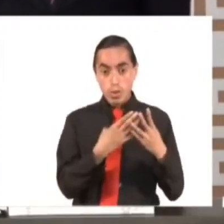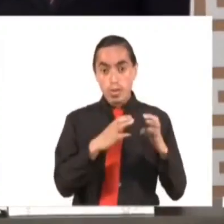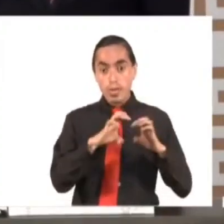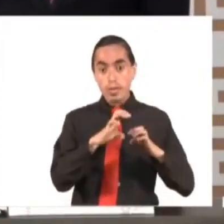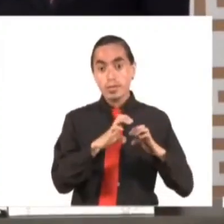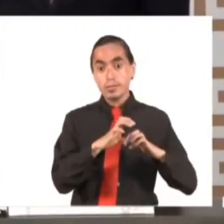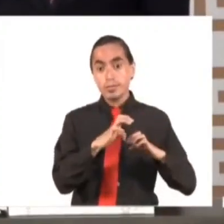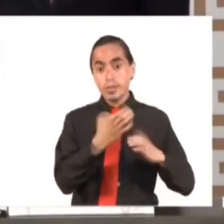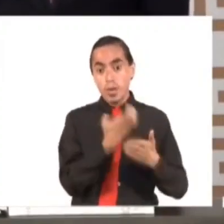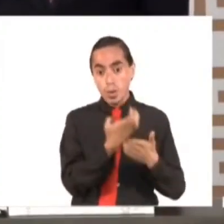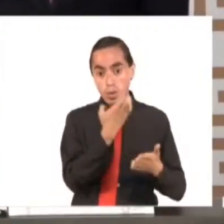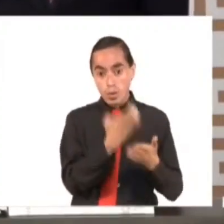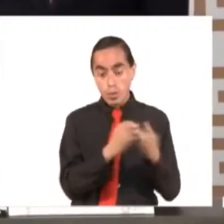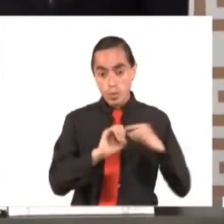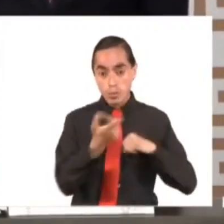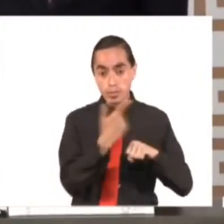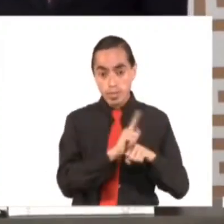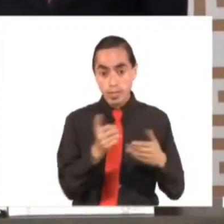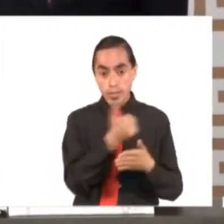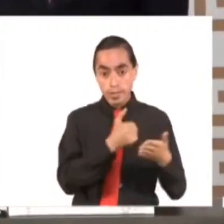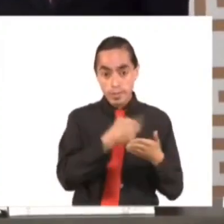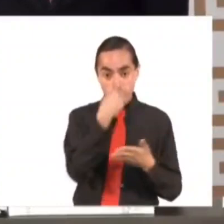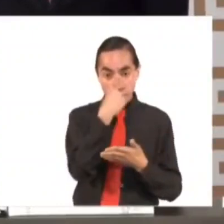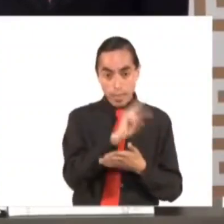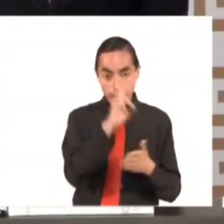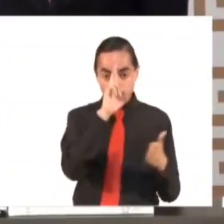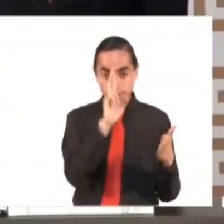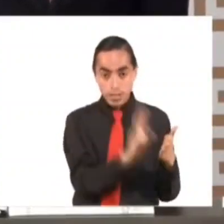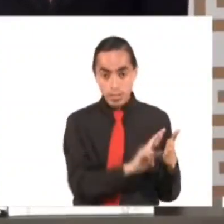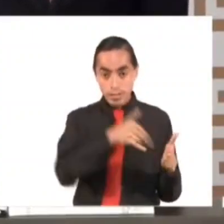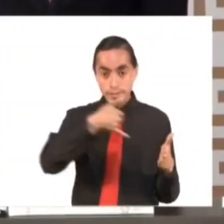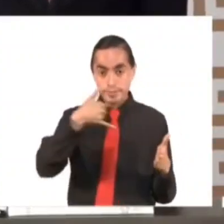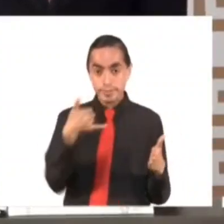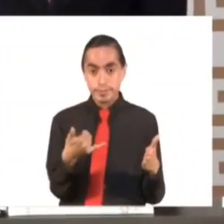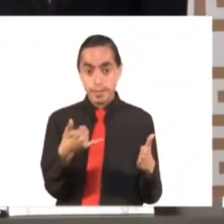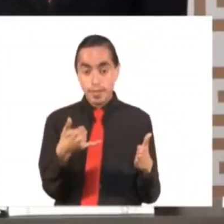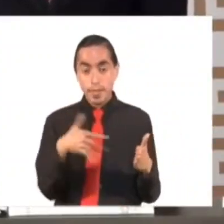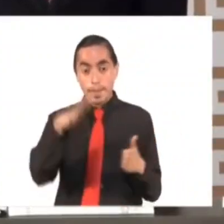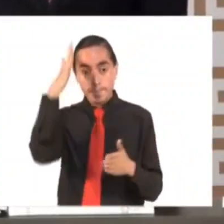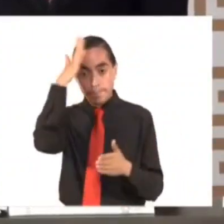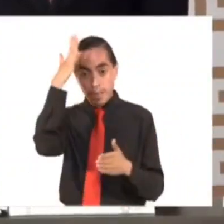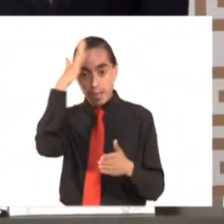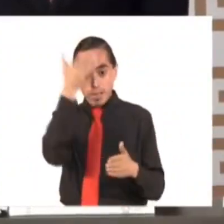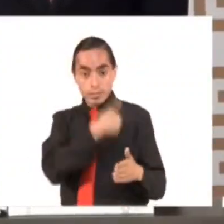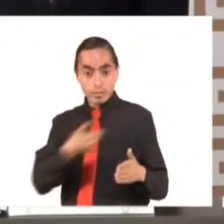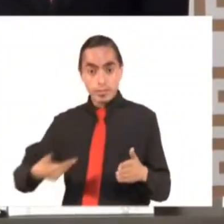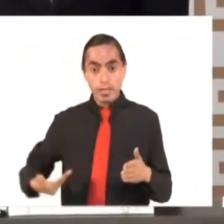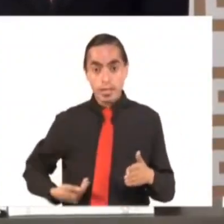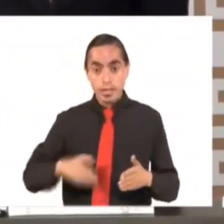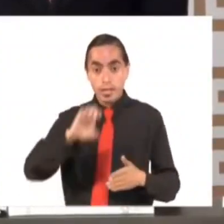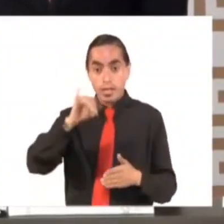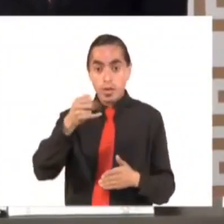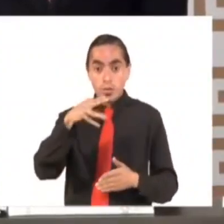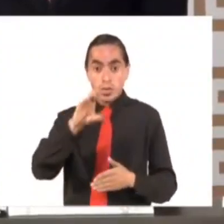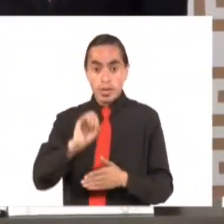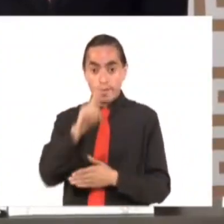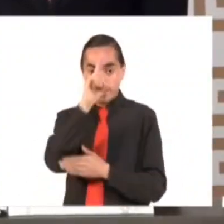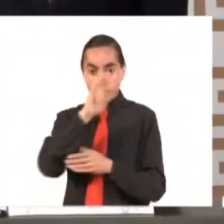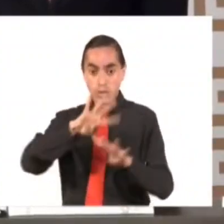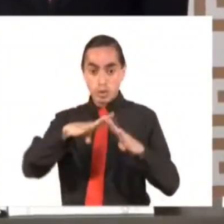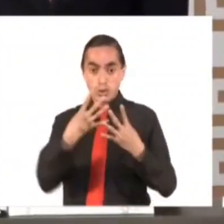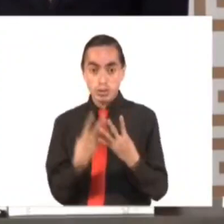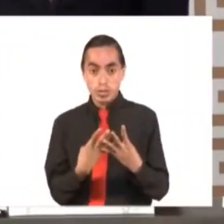de México y su reglamento interior, y desempeñar el cargo de presidente ejecutivo del